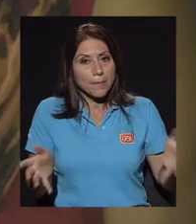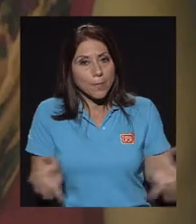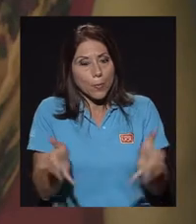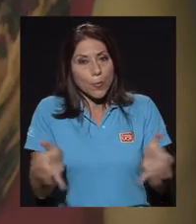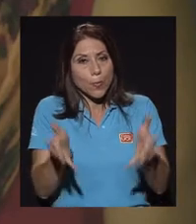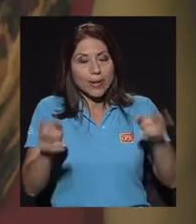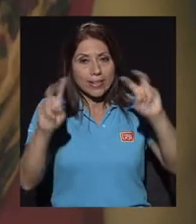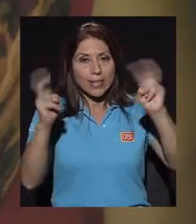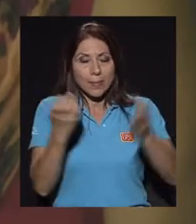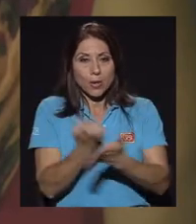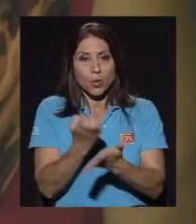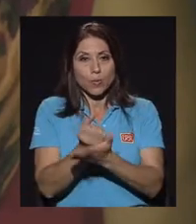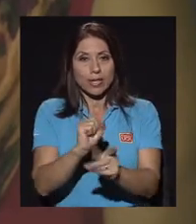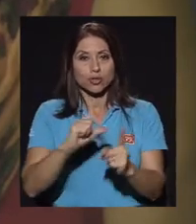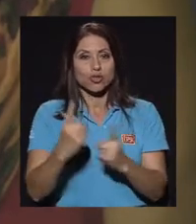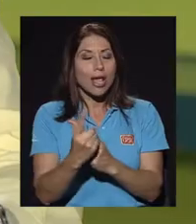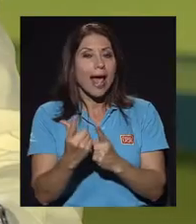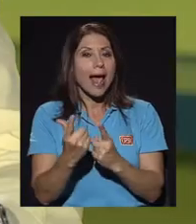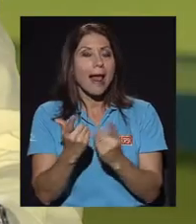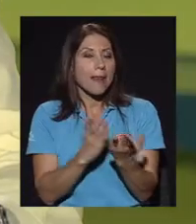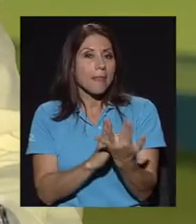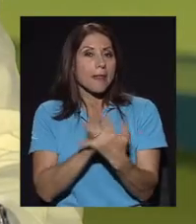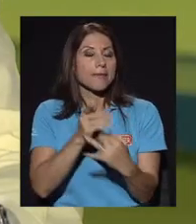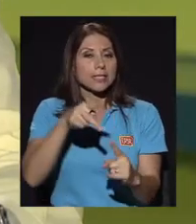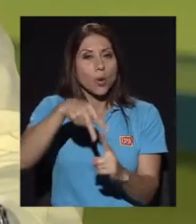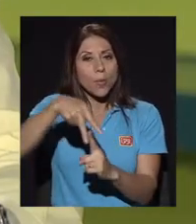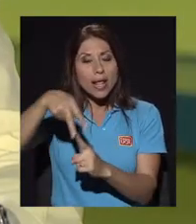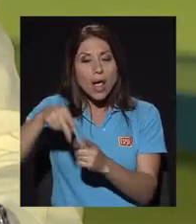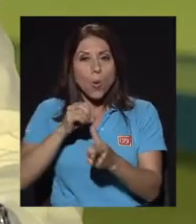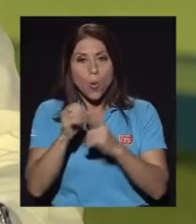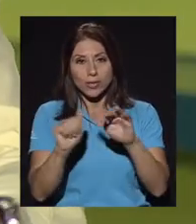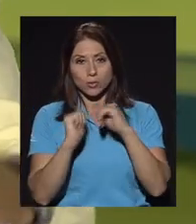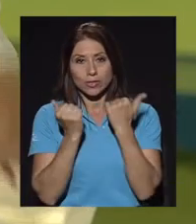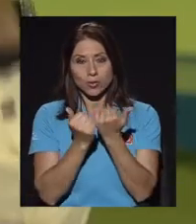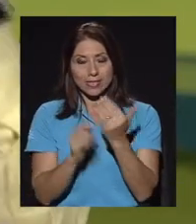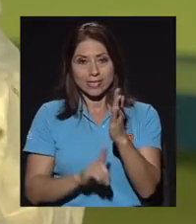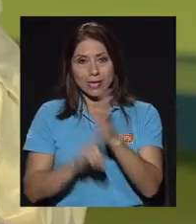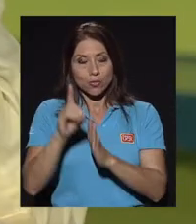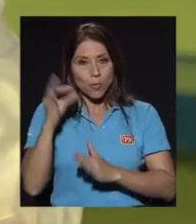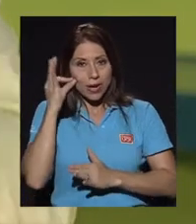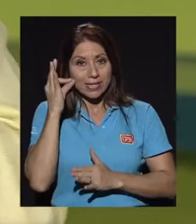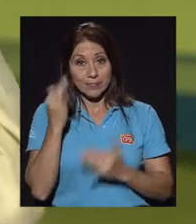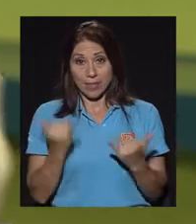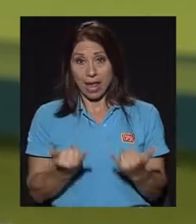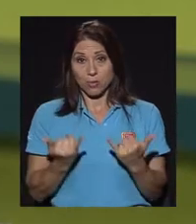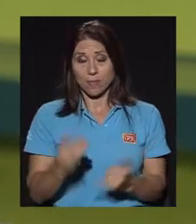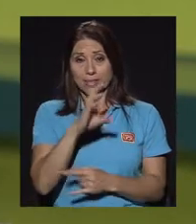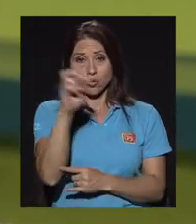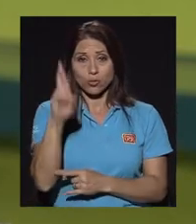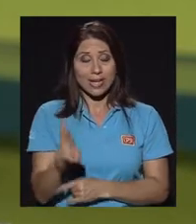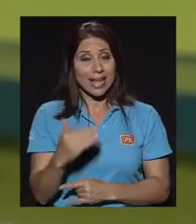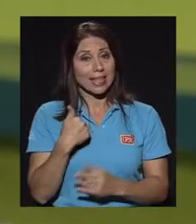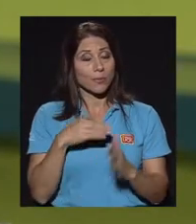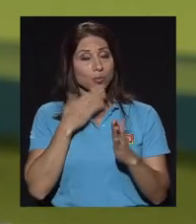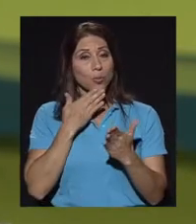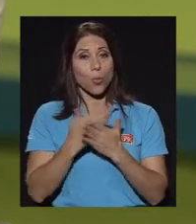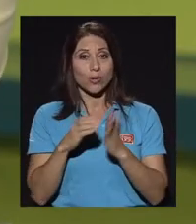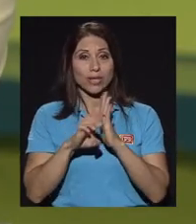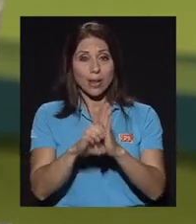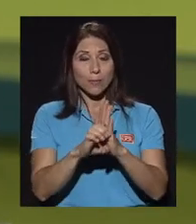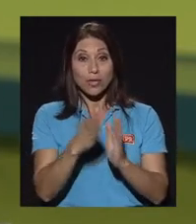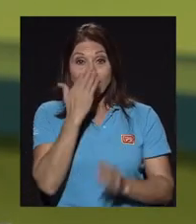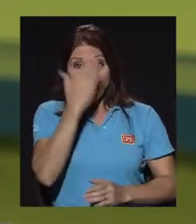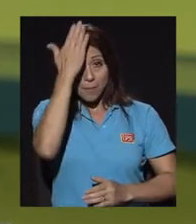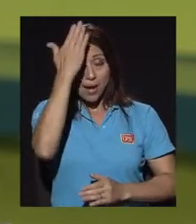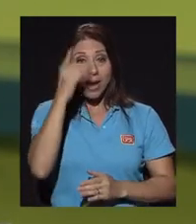economía social, ya sea cooperativismo y asociaciones de desarrollo de mujeres. Nosotros en Costa Rica actualmente tenemos ejemplos muy buenos. En